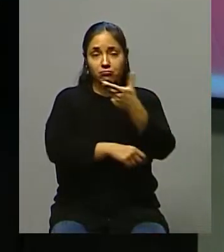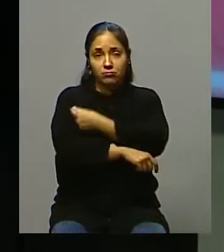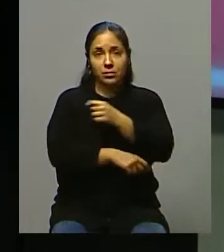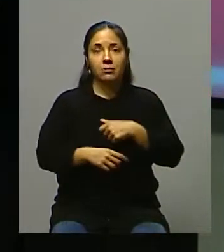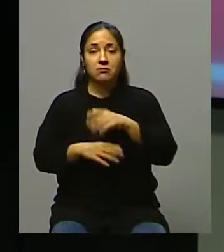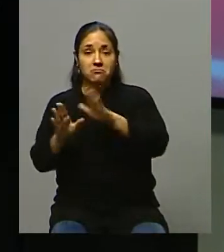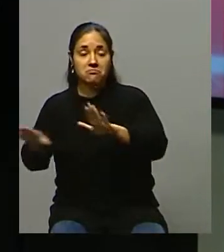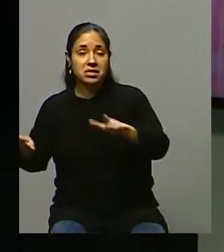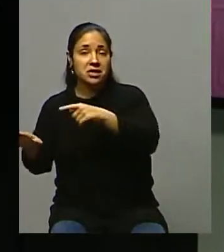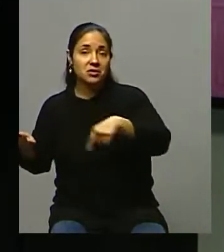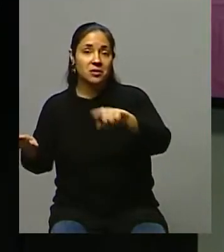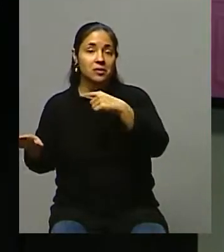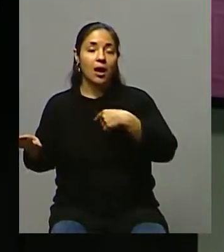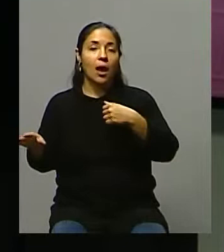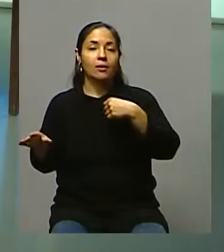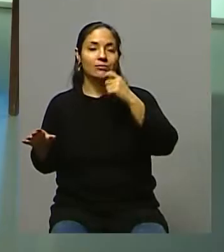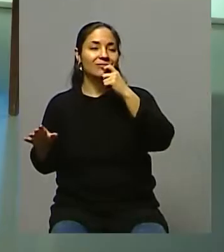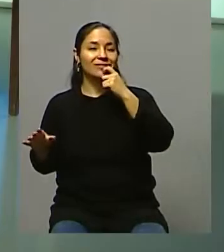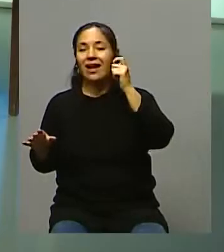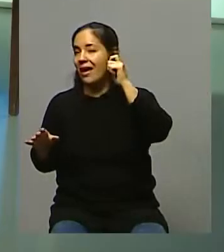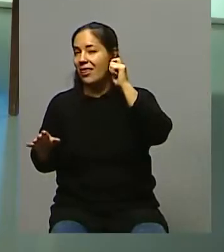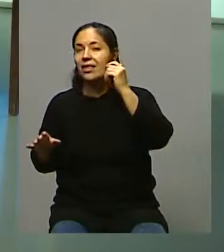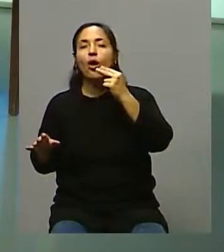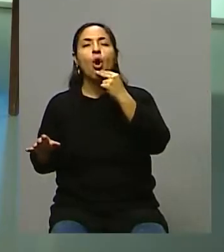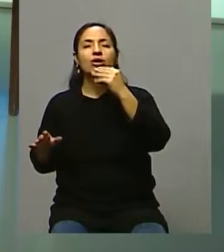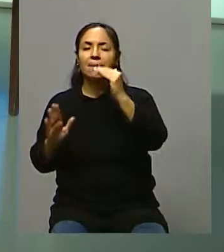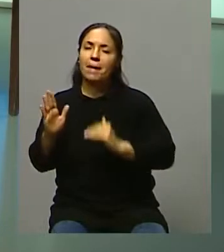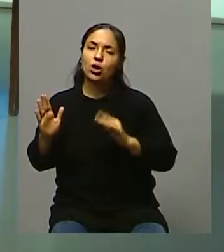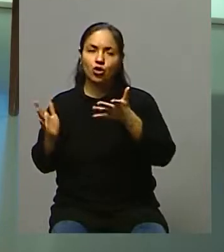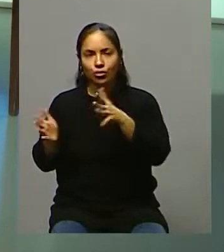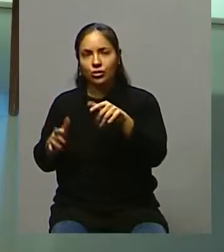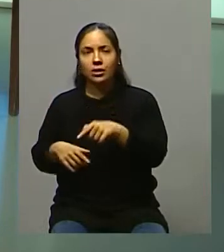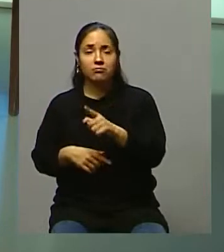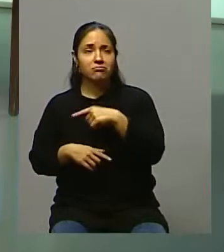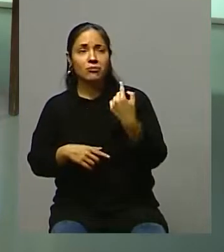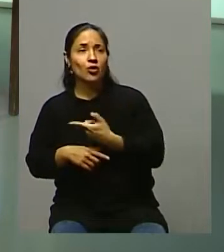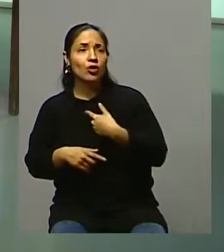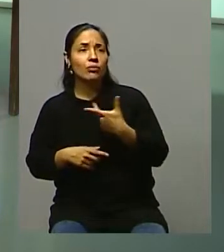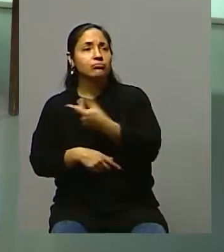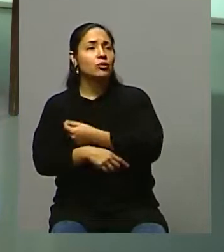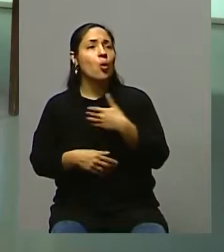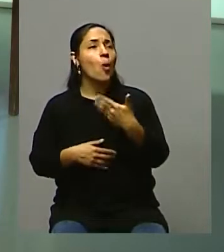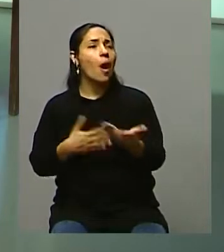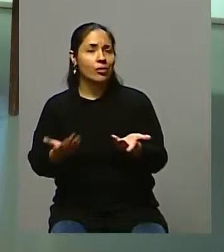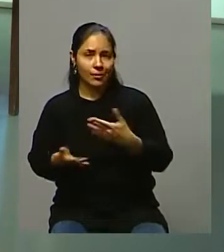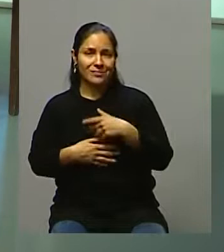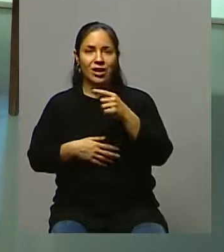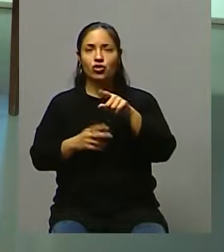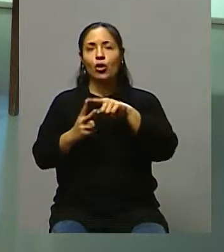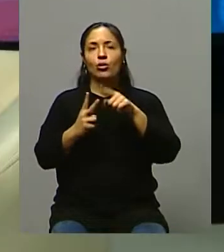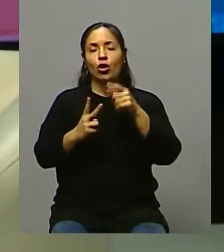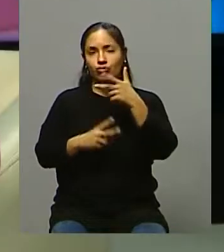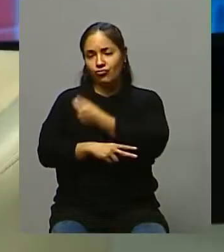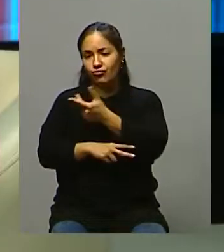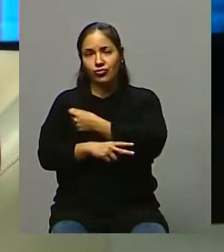por ahí te preguntan, digo, los menores de 11, Bien. que te preguntan, ¿y para cuándo nosotros? Porque ellos tienen el esquema completo con dos colocaciones. Con dos dosis. Sí, sí,